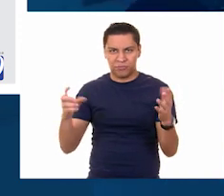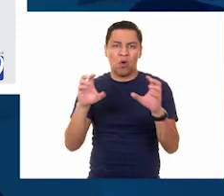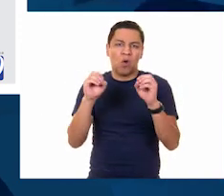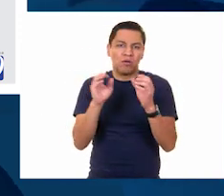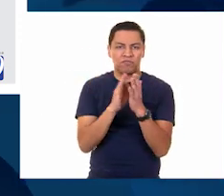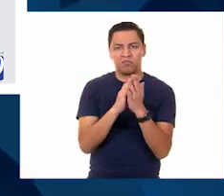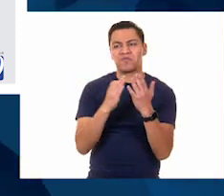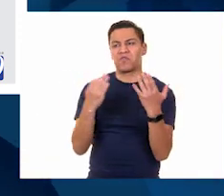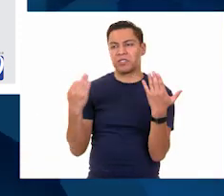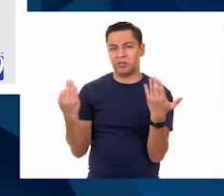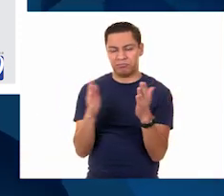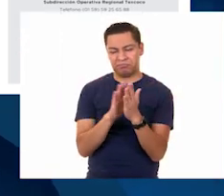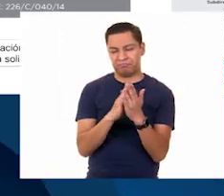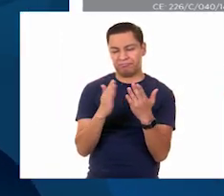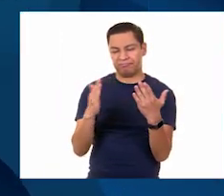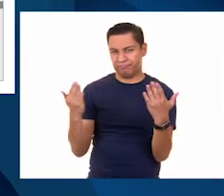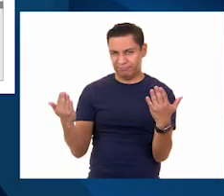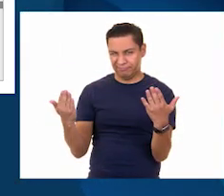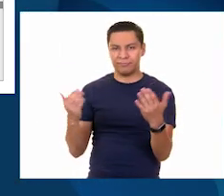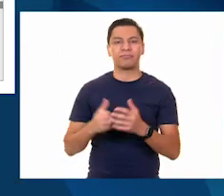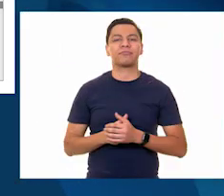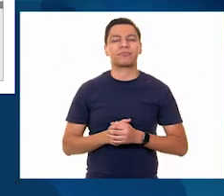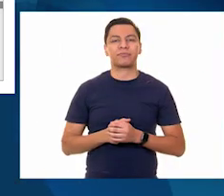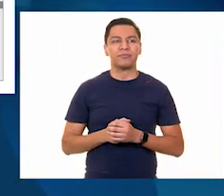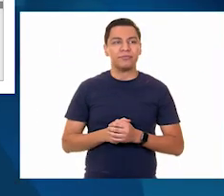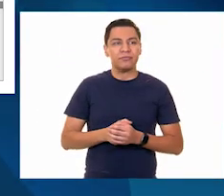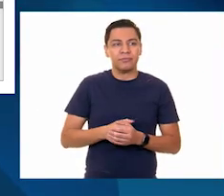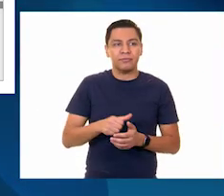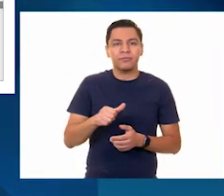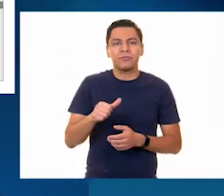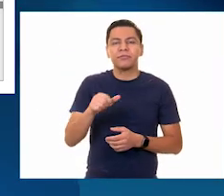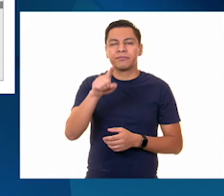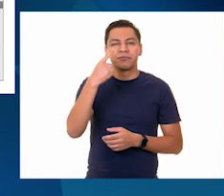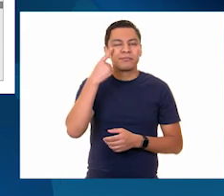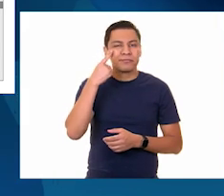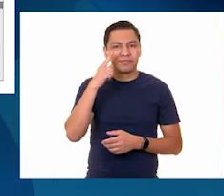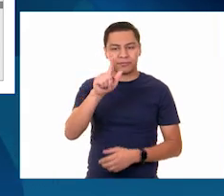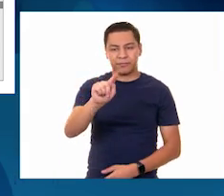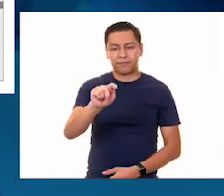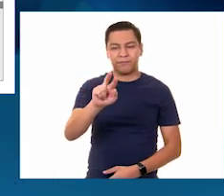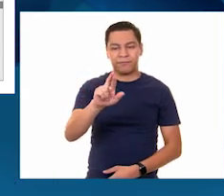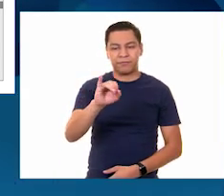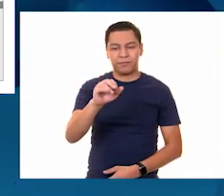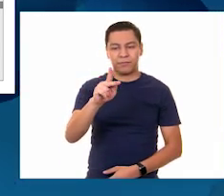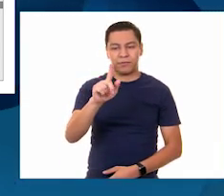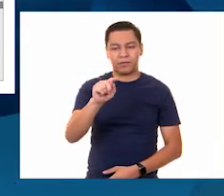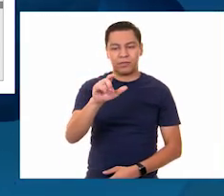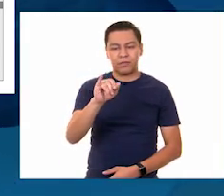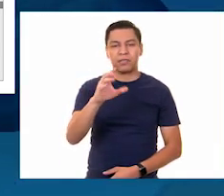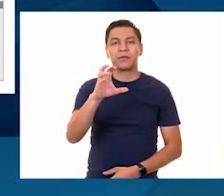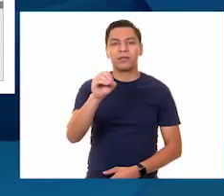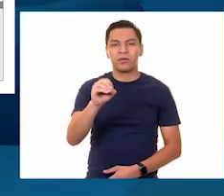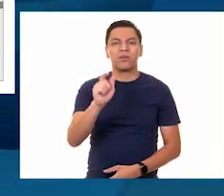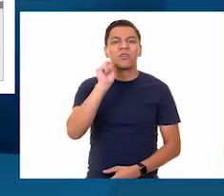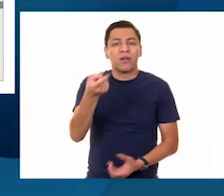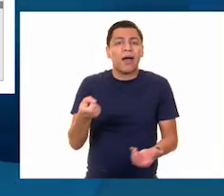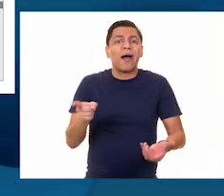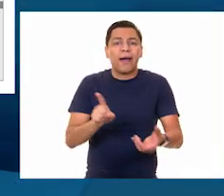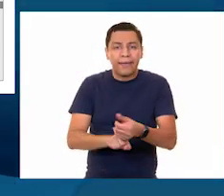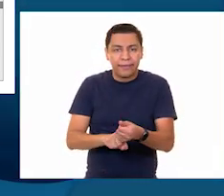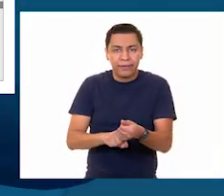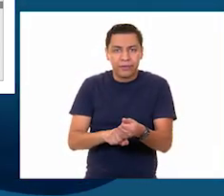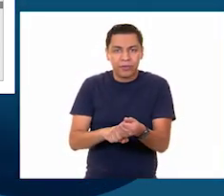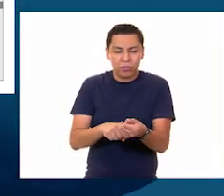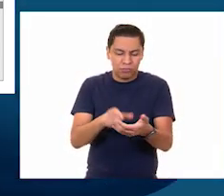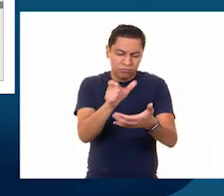problema. De acuerdo. Como en otros textos informativos, los trípticos pueden incluir definiciones sobre conceptos